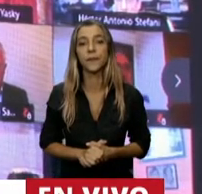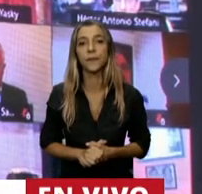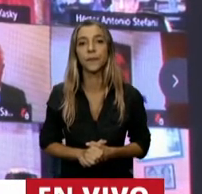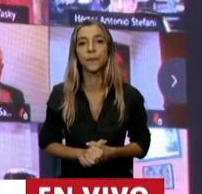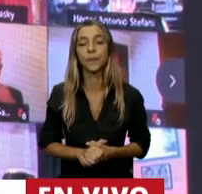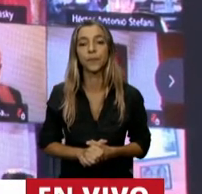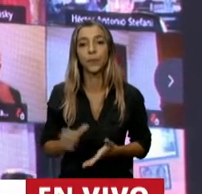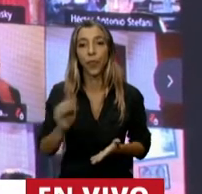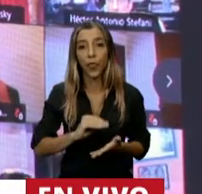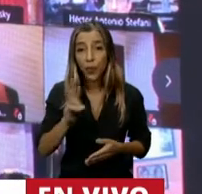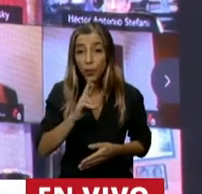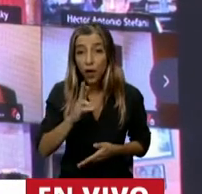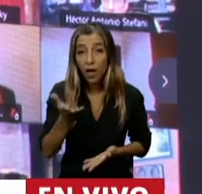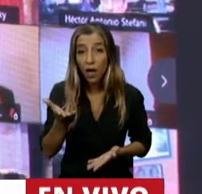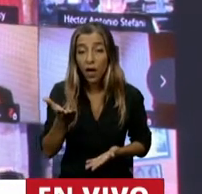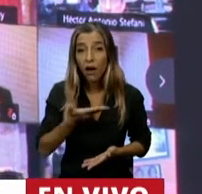Diputada Frade.